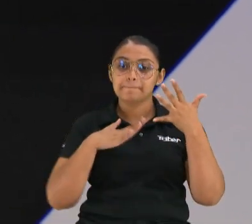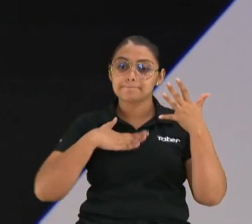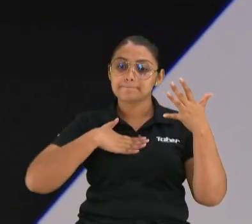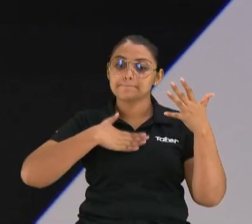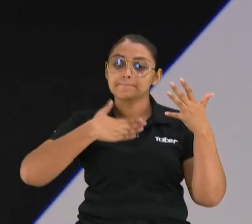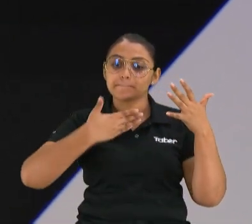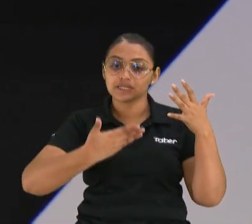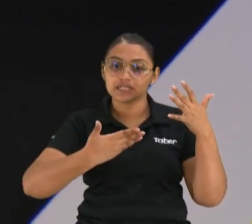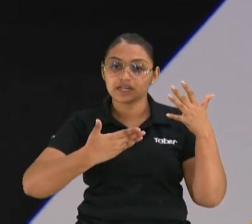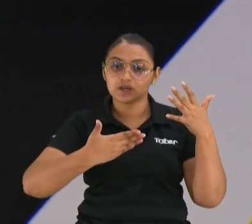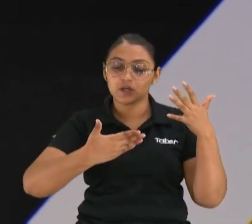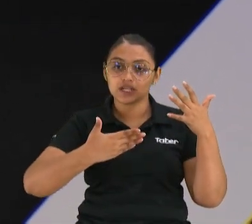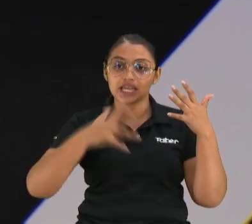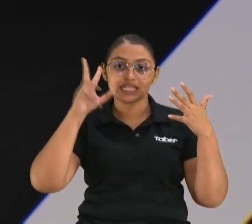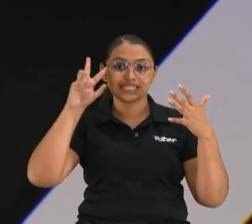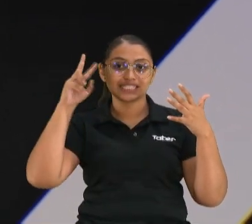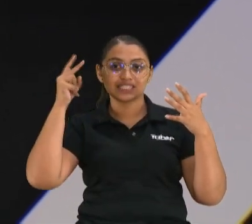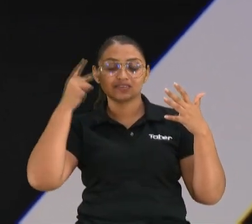perdón